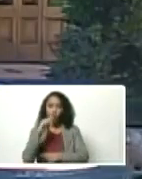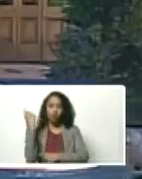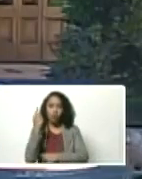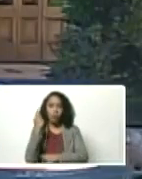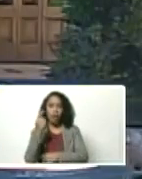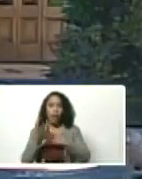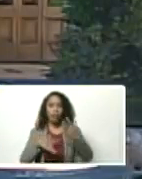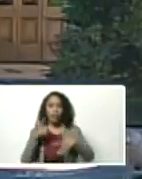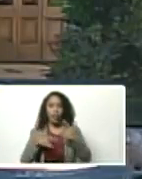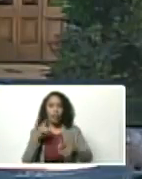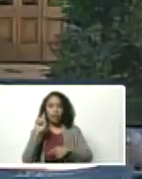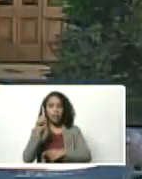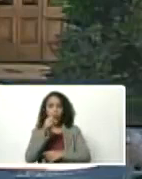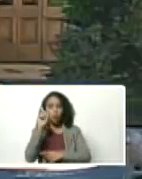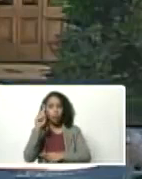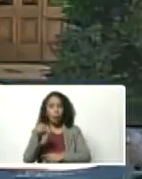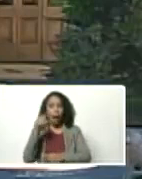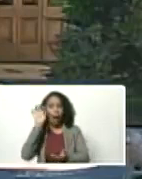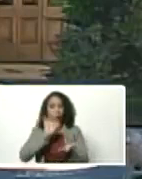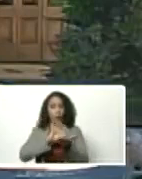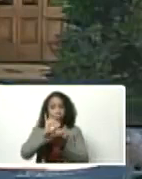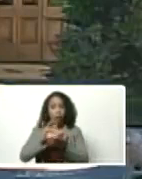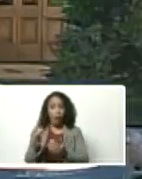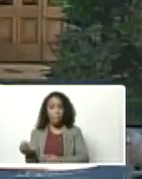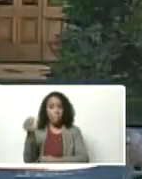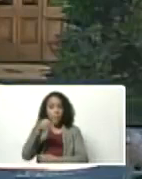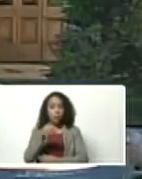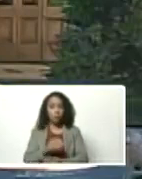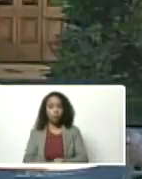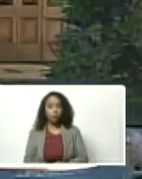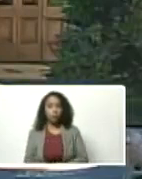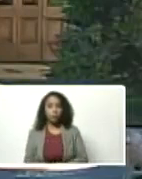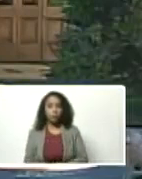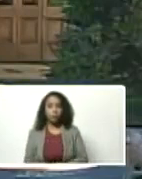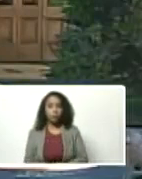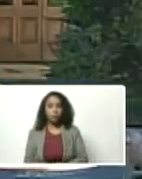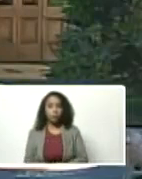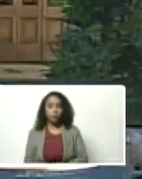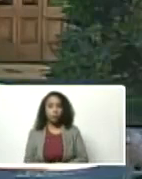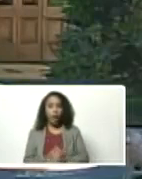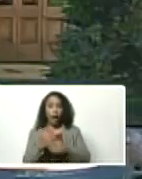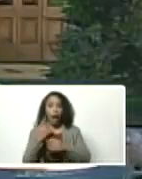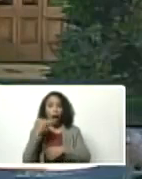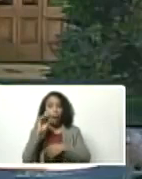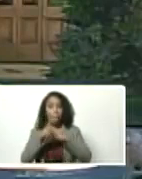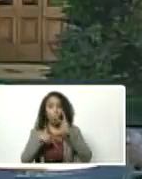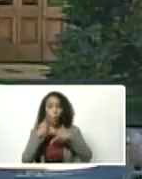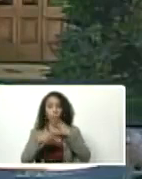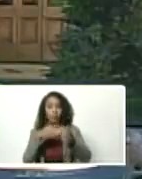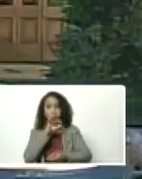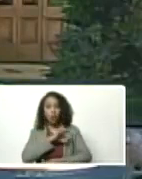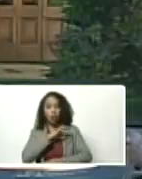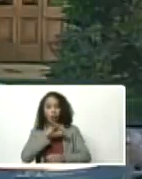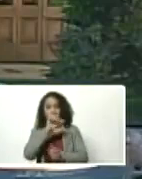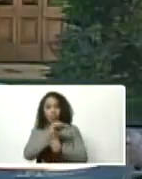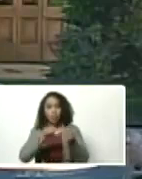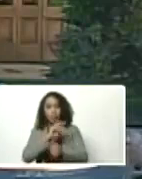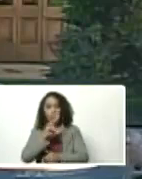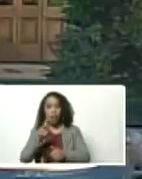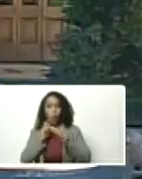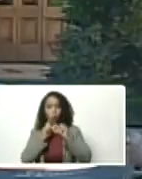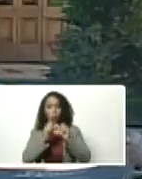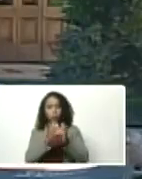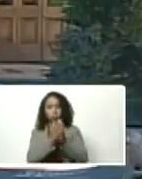elementos, sino la estrategia. Y además están planteadas las políticas. Señora vicepresidenta, por favor,